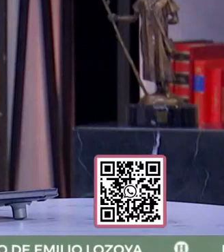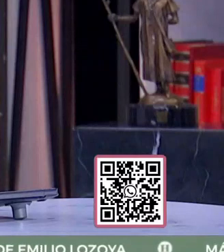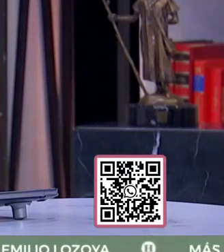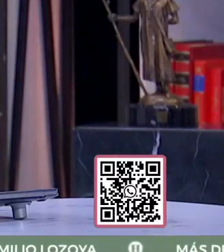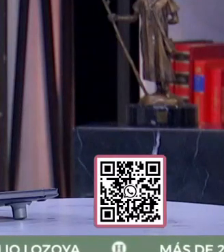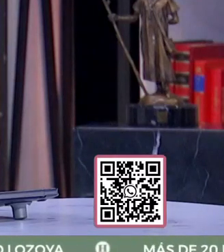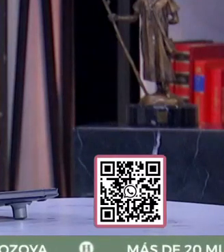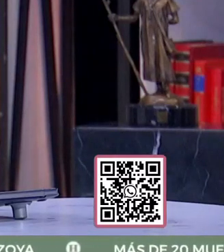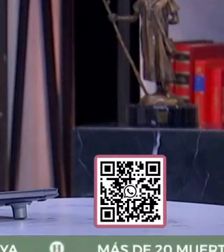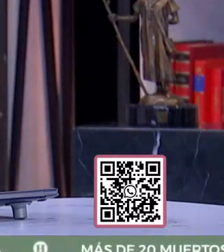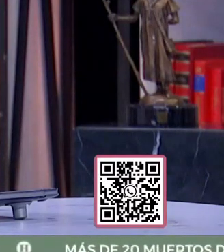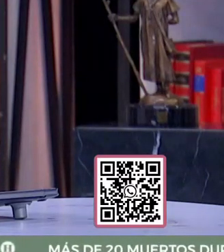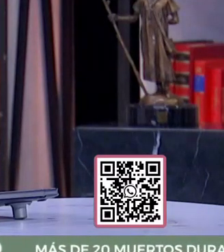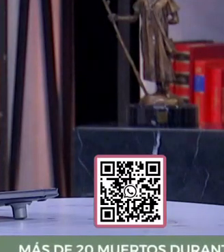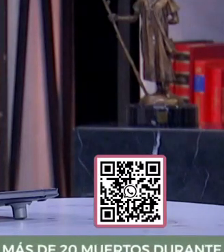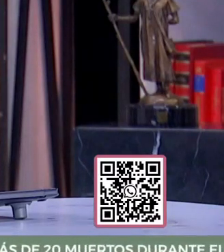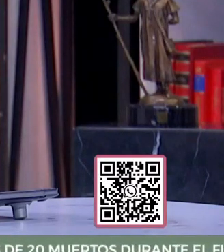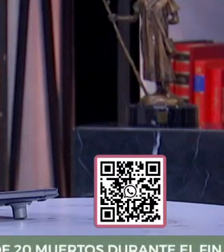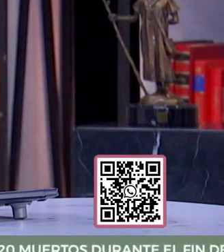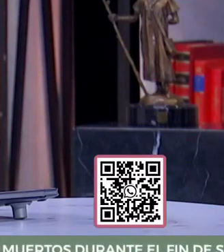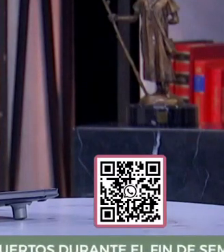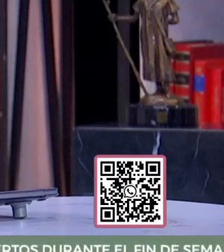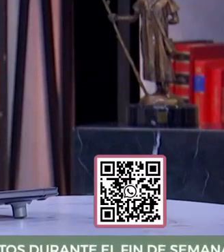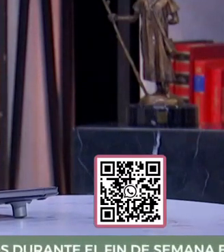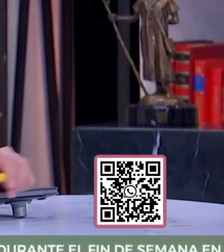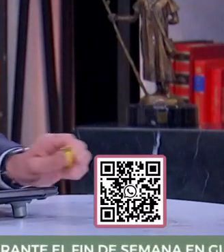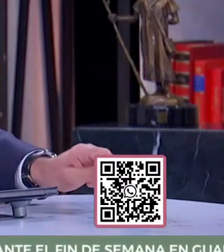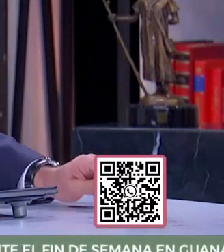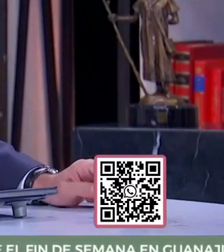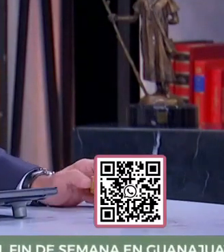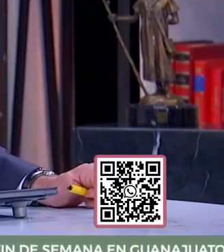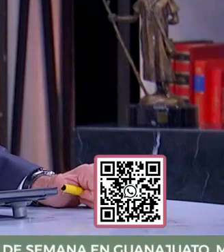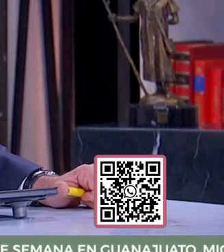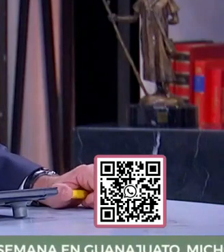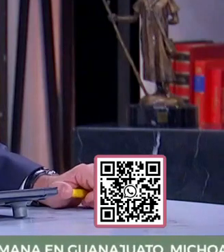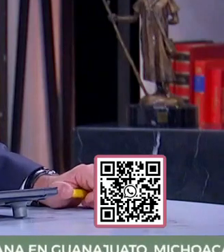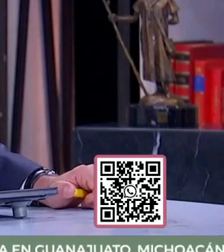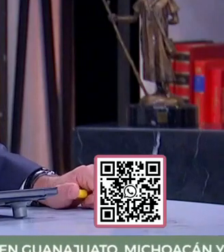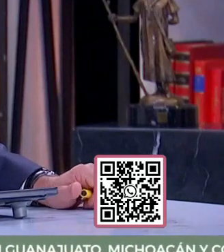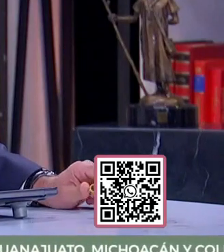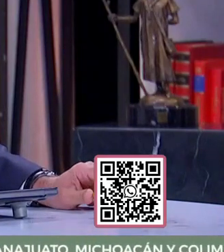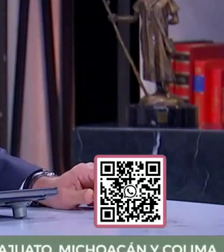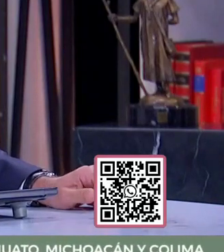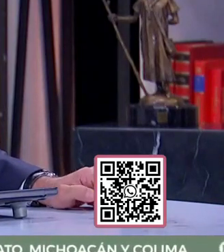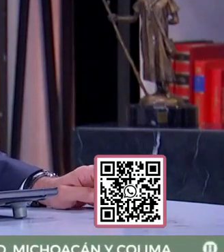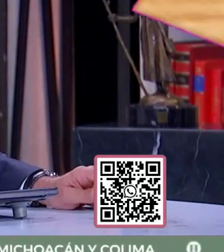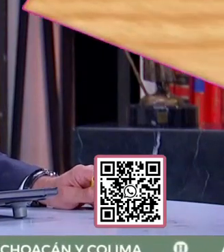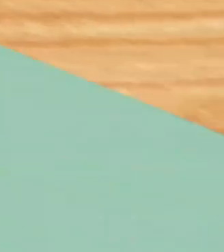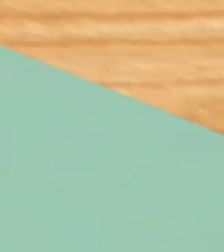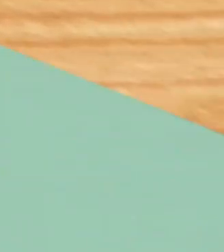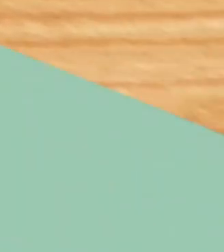Confirmó que la próxima semana estará en México John Kerry, el enviado especial del presidente Biden en temas del calentamiento global.